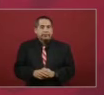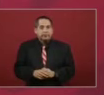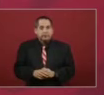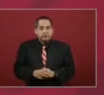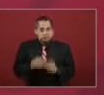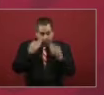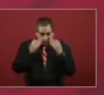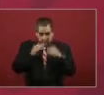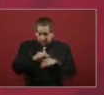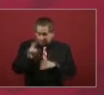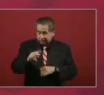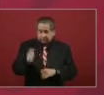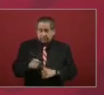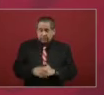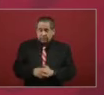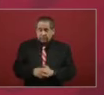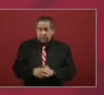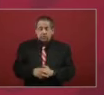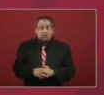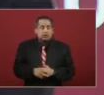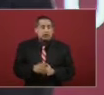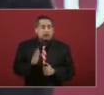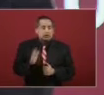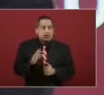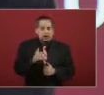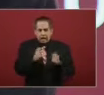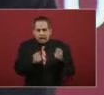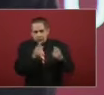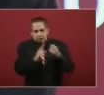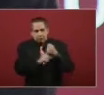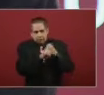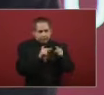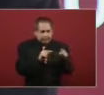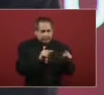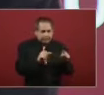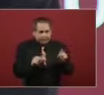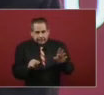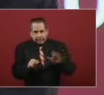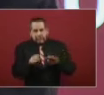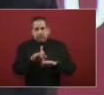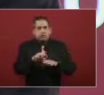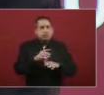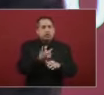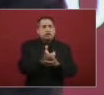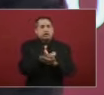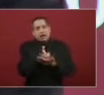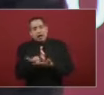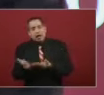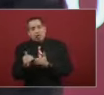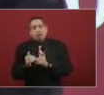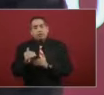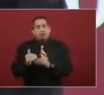Tan es así que hemos tenido algunos problemas, lo del aumento del salario.